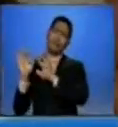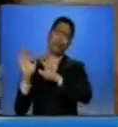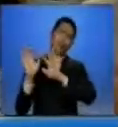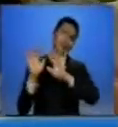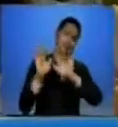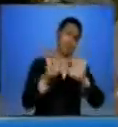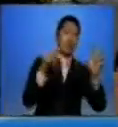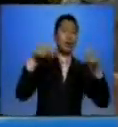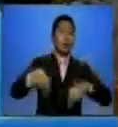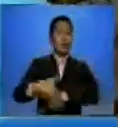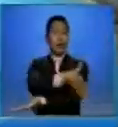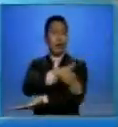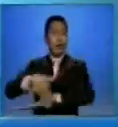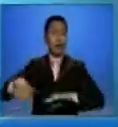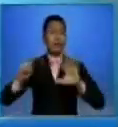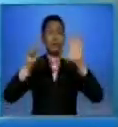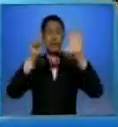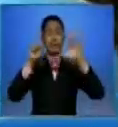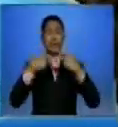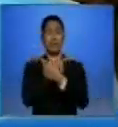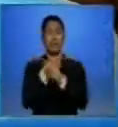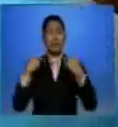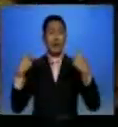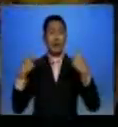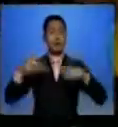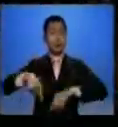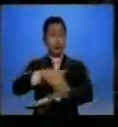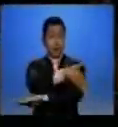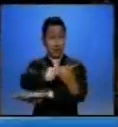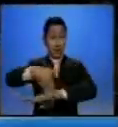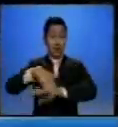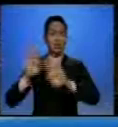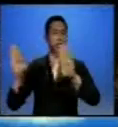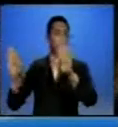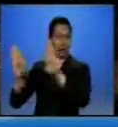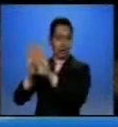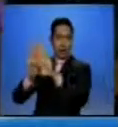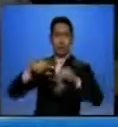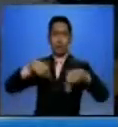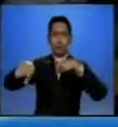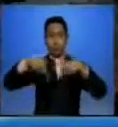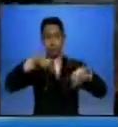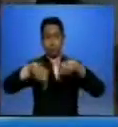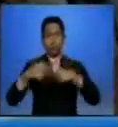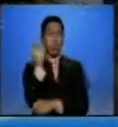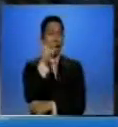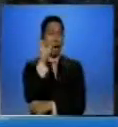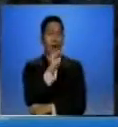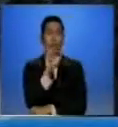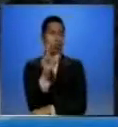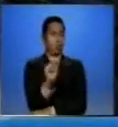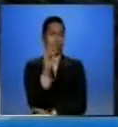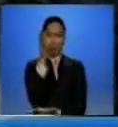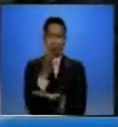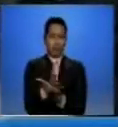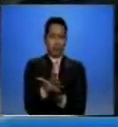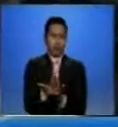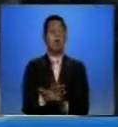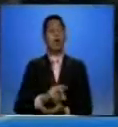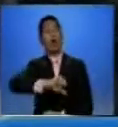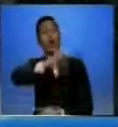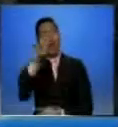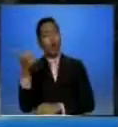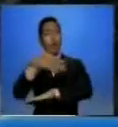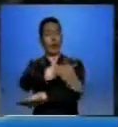en la calle 6 de marzo. Cabe recalcar que esta calle está cerrada, es peatonal, por lo que los conductores están tomando